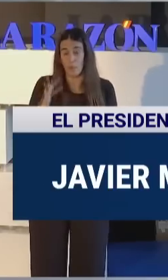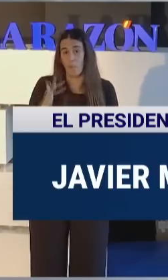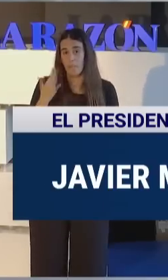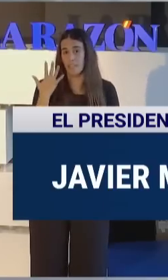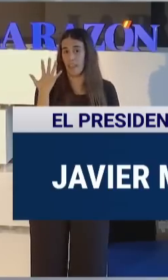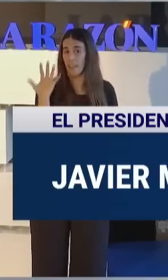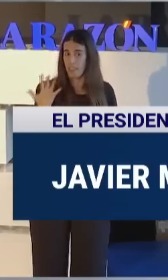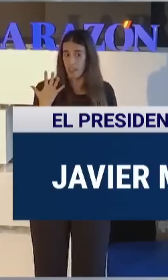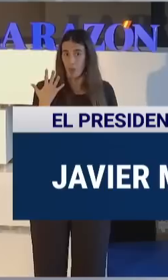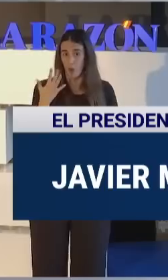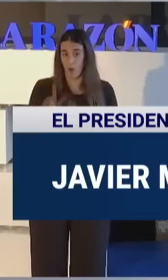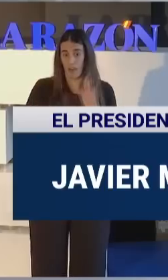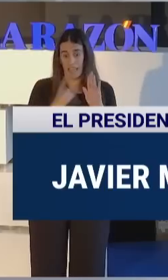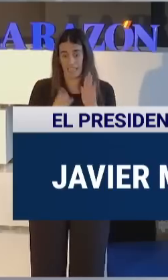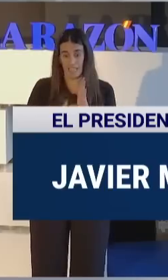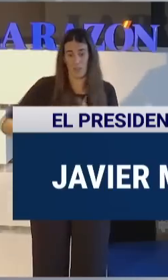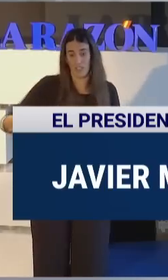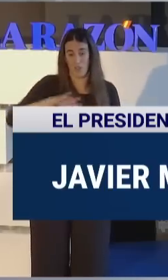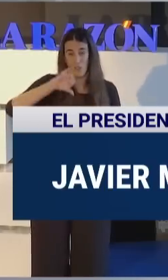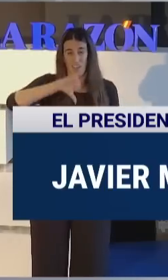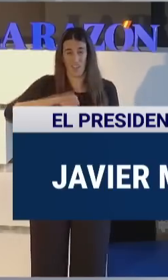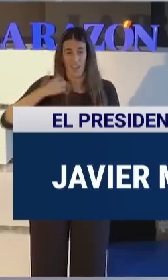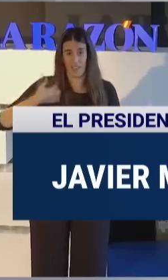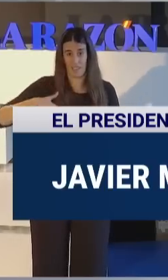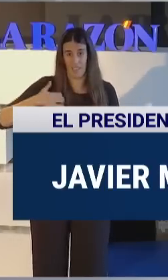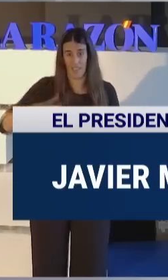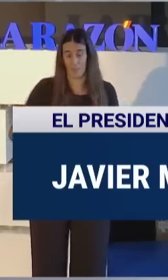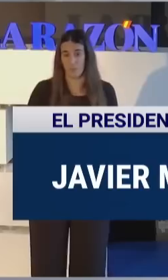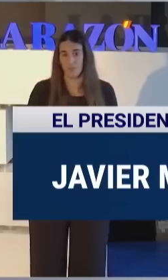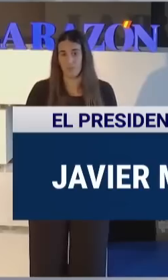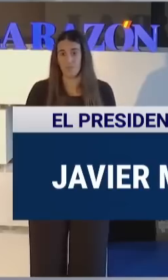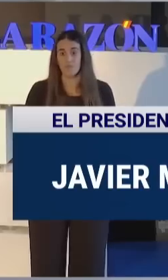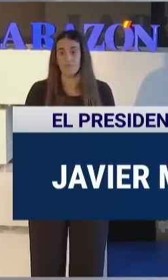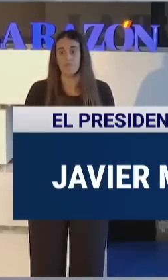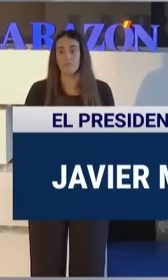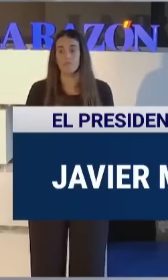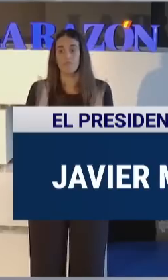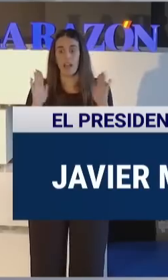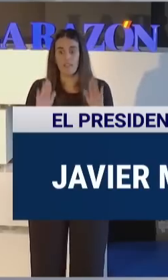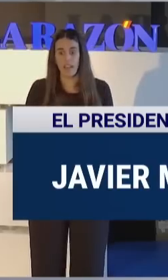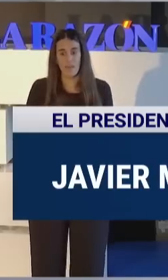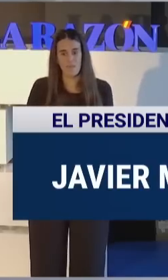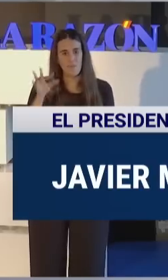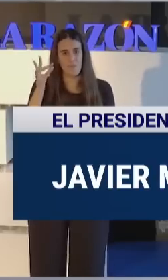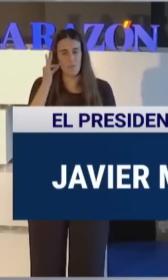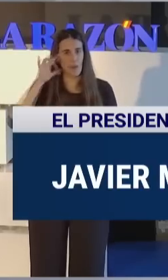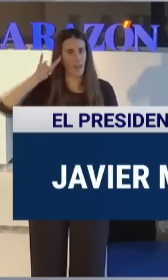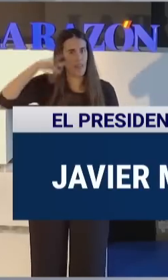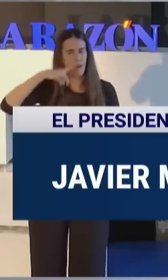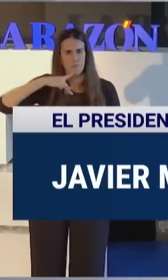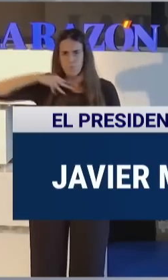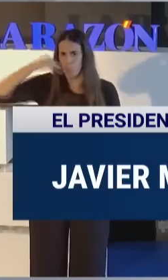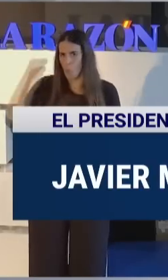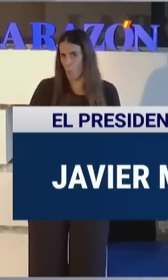de legisladores porteños. Y ahí, digamos, una idea brillante de mi hermana, que es, bueno, pero digo,